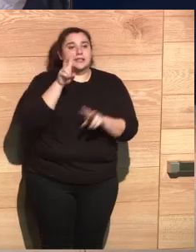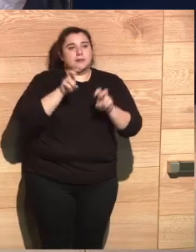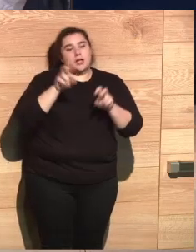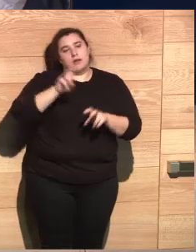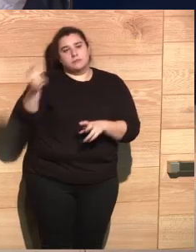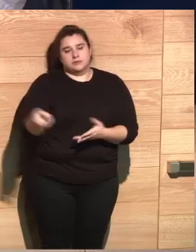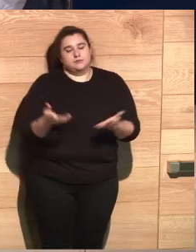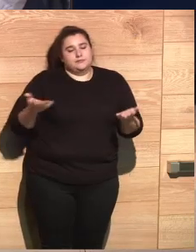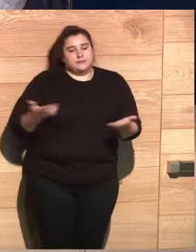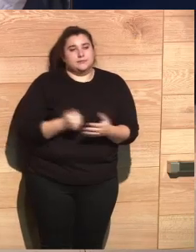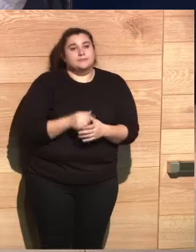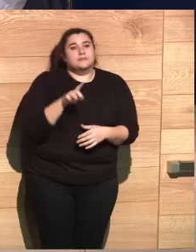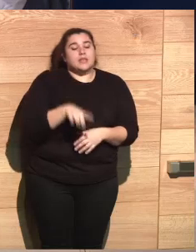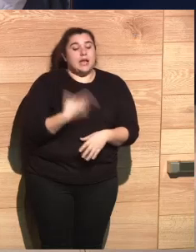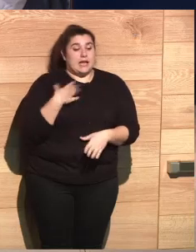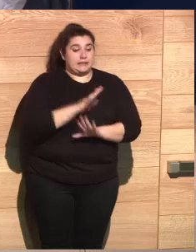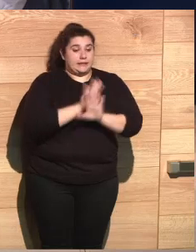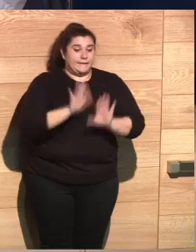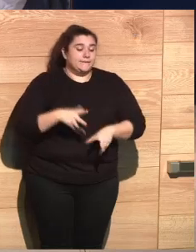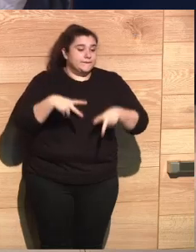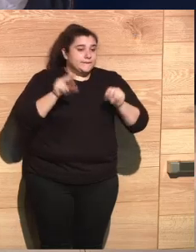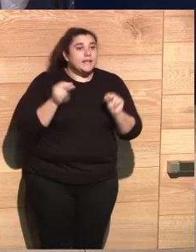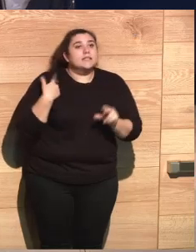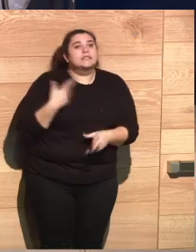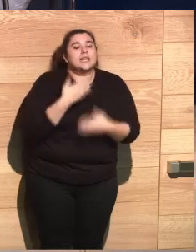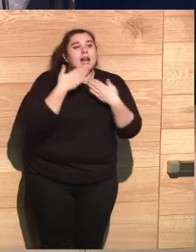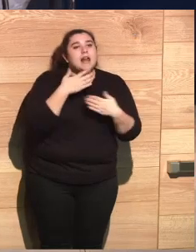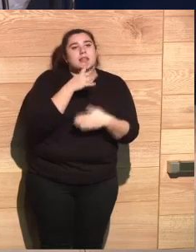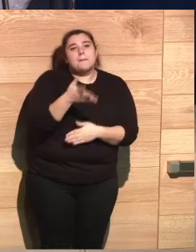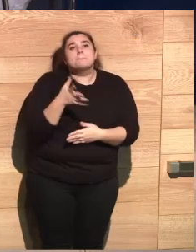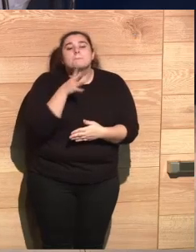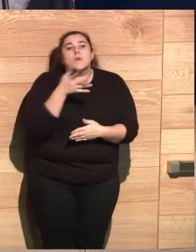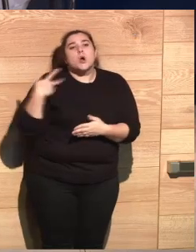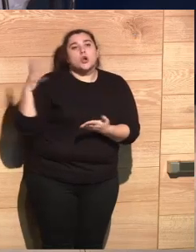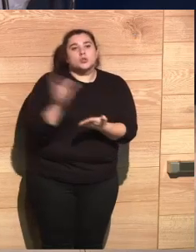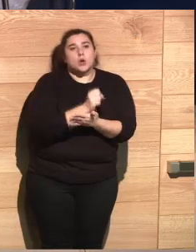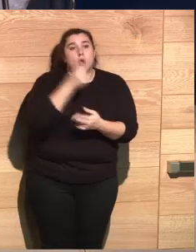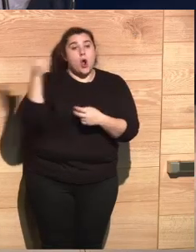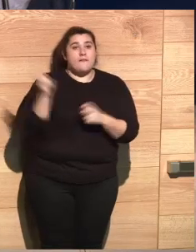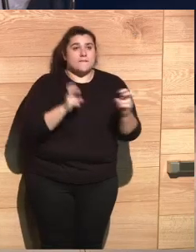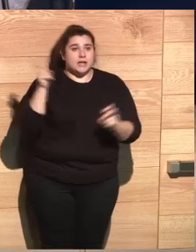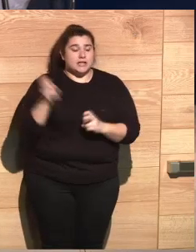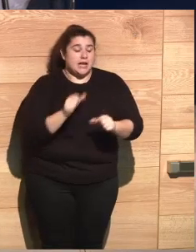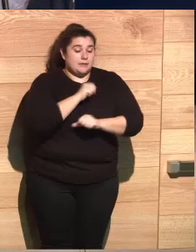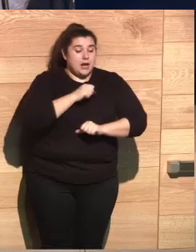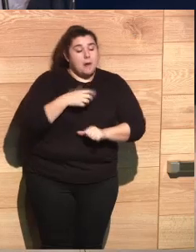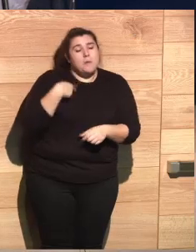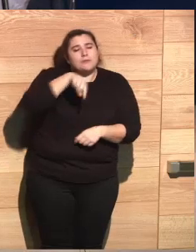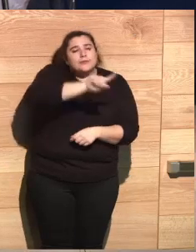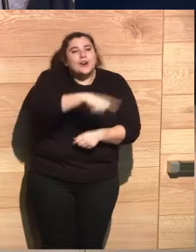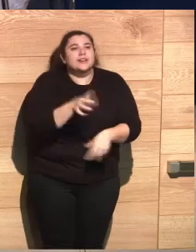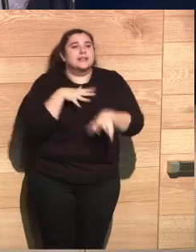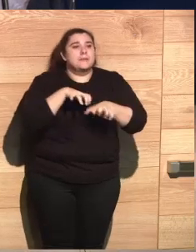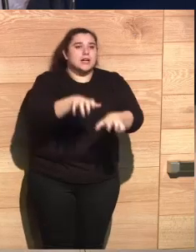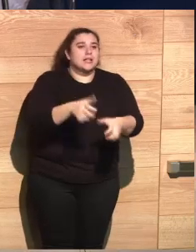Bueno, pues hasta aquí. Muchas gracias a vosotros dos, a todos los que os habéis interesado, habéis venido, y esperamos que hayáis aprendido un poco más